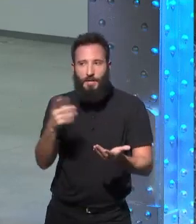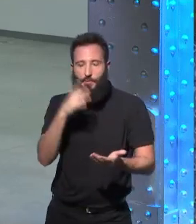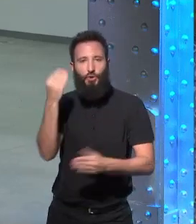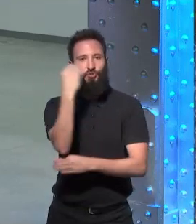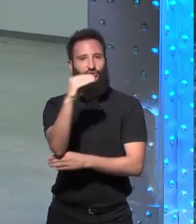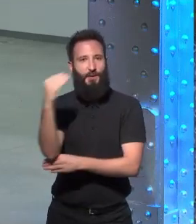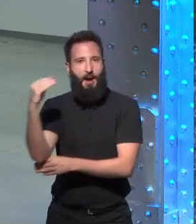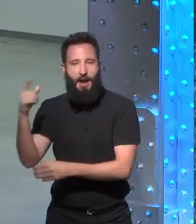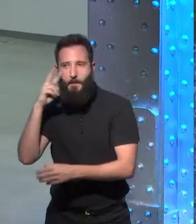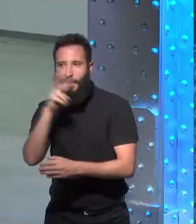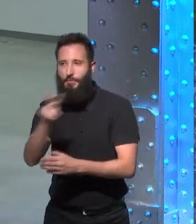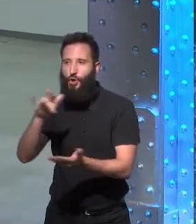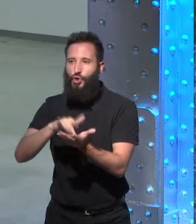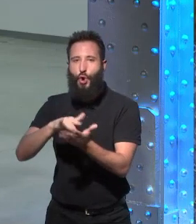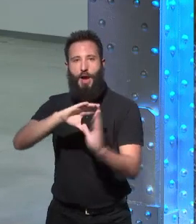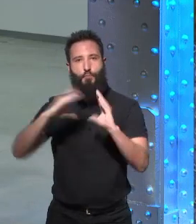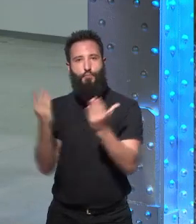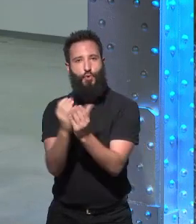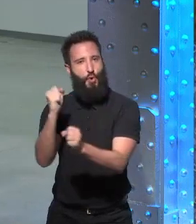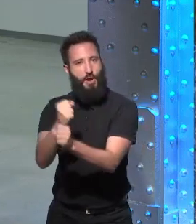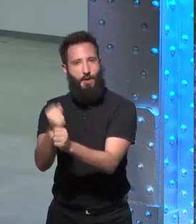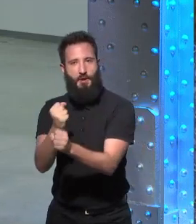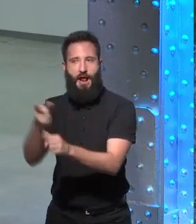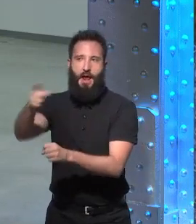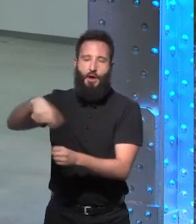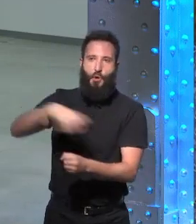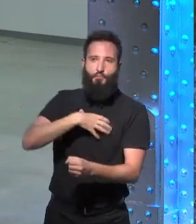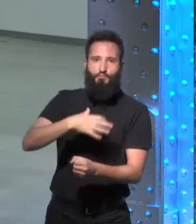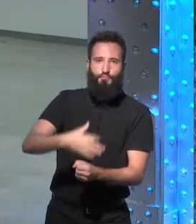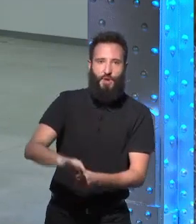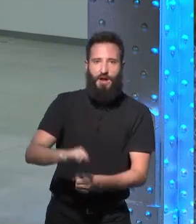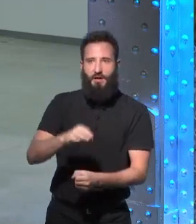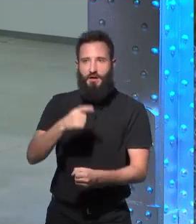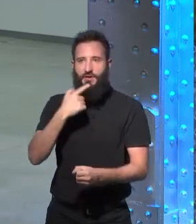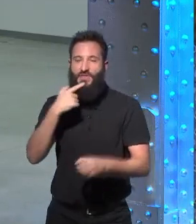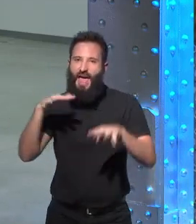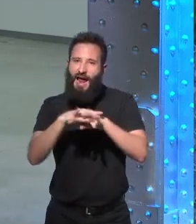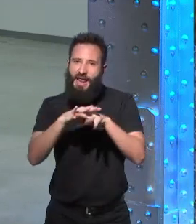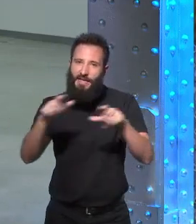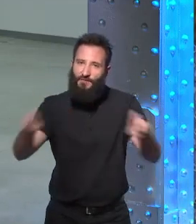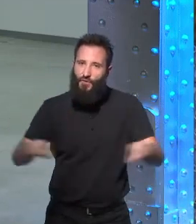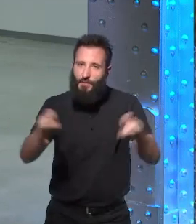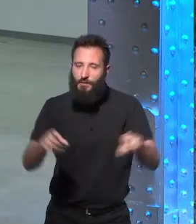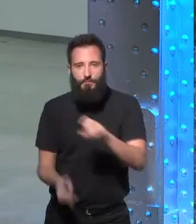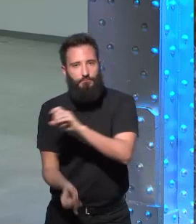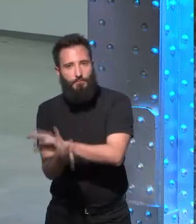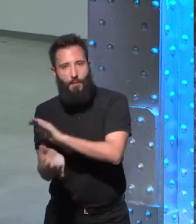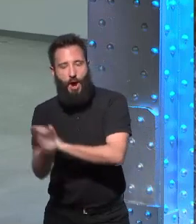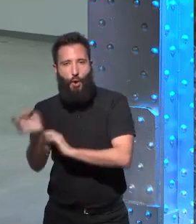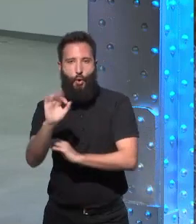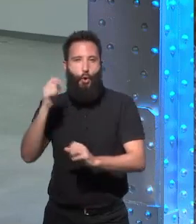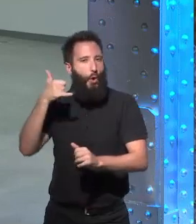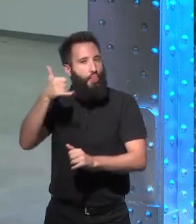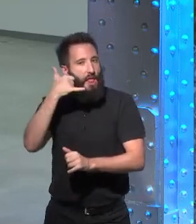que vienen del mundo laboral, que han montado redes informáticas, han trabajado